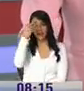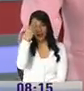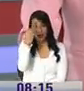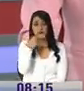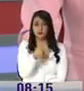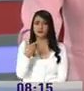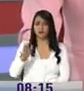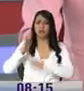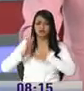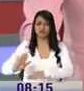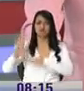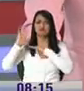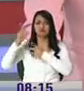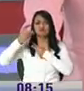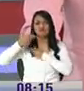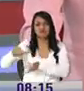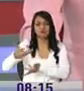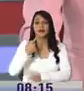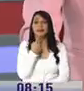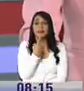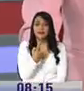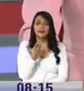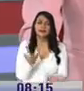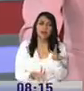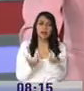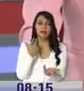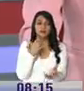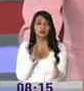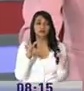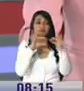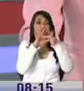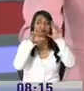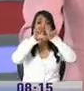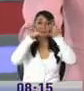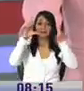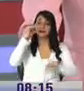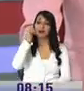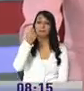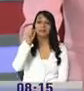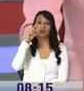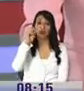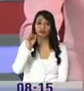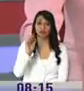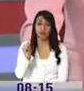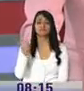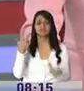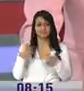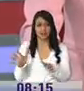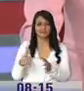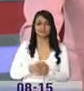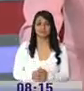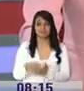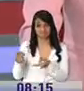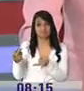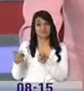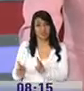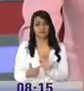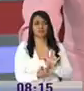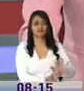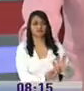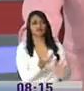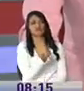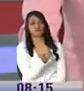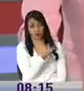juramentada en la que desvirtuar cualquier nexo con la empresa caminosa glas además emplazó al presidenciable de la oposición a que